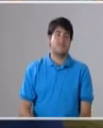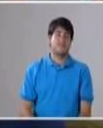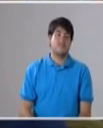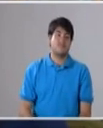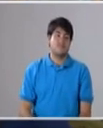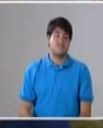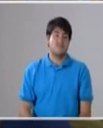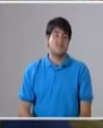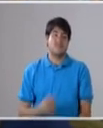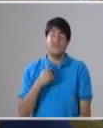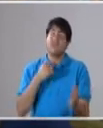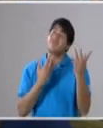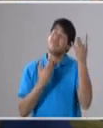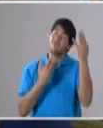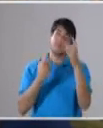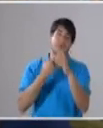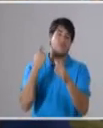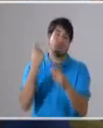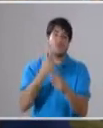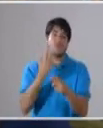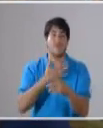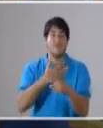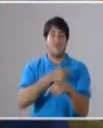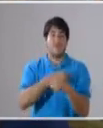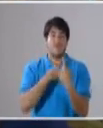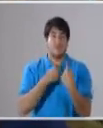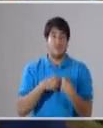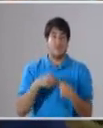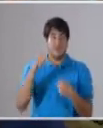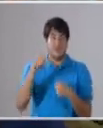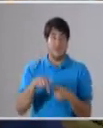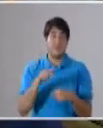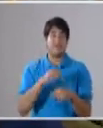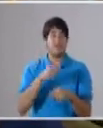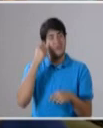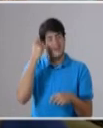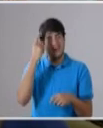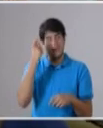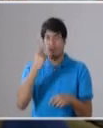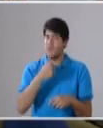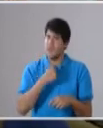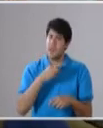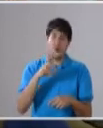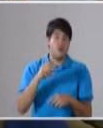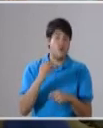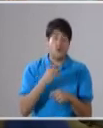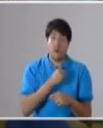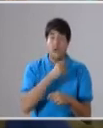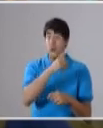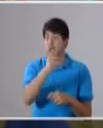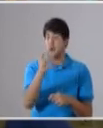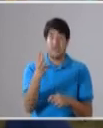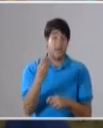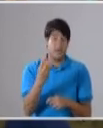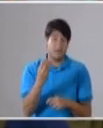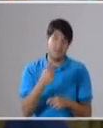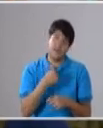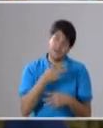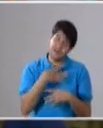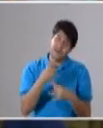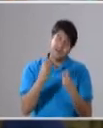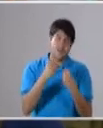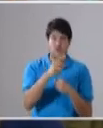Y lo espero con todo mi corazón. Estamos en el entendido que no le estoy metiendo miedo a nadie, ¿verdad? A mí me interesa mucho